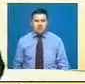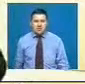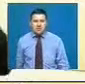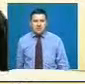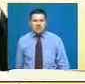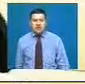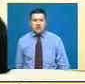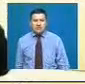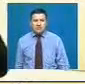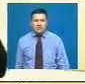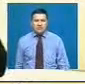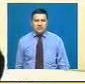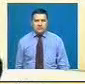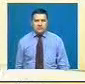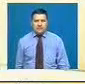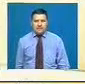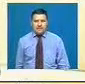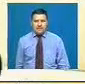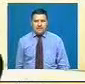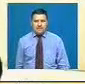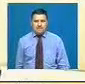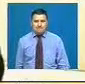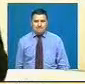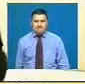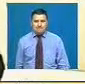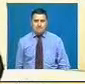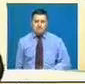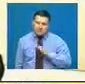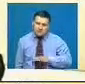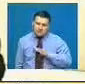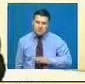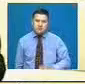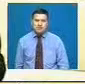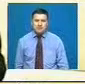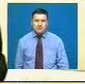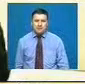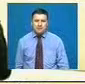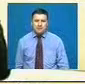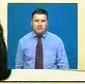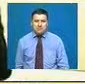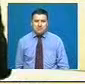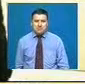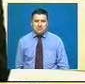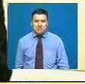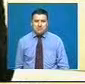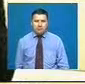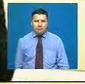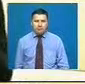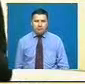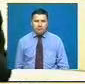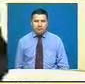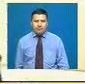Difíciles, pero lo tenemos que hacer con mucha serenidad, con mucha ecuanimidad, pensando siempre en el